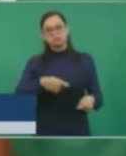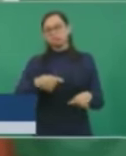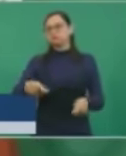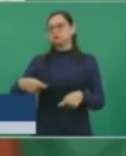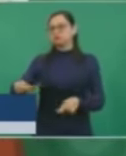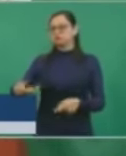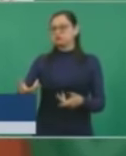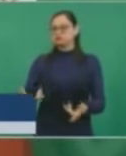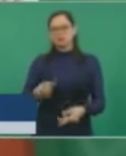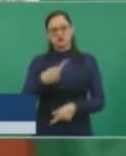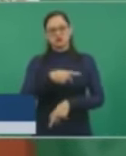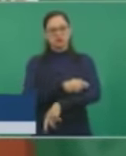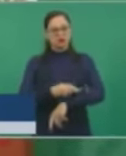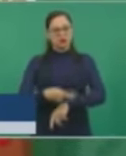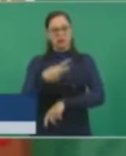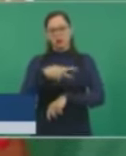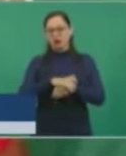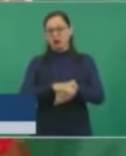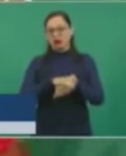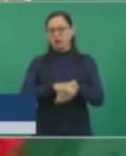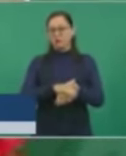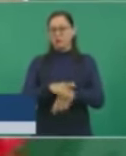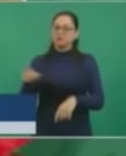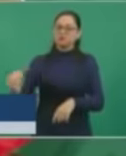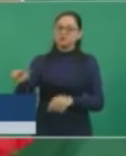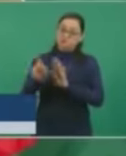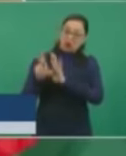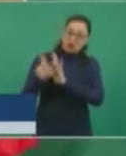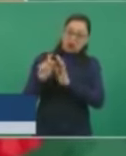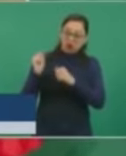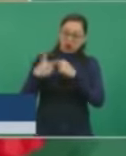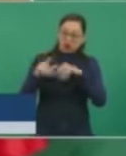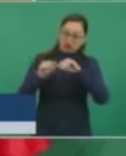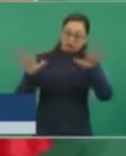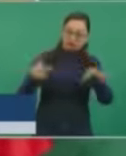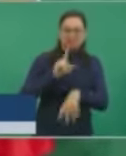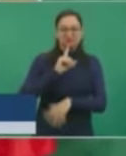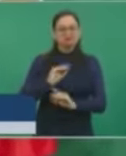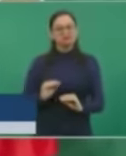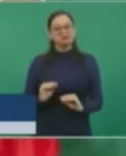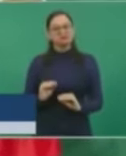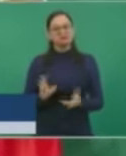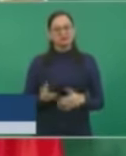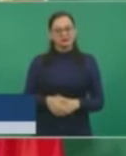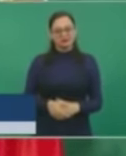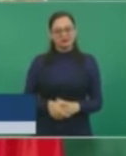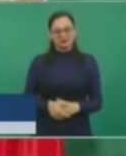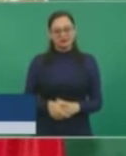de responsabilidades, y el presidente en ese acuerdo les está diciendo, ustedes asignen directamente estos